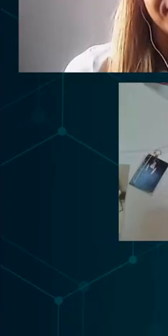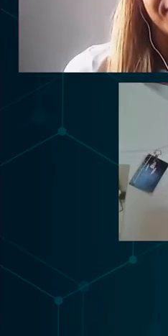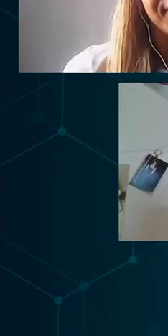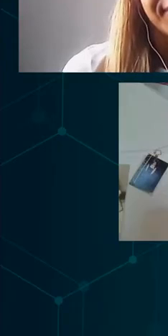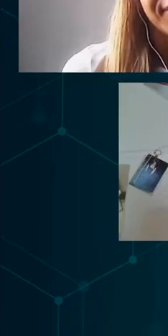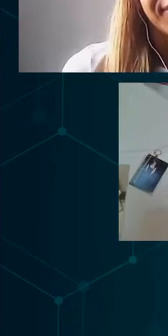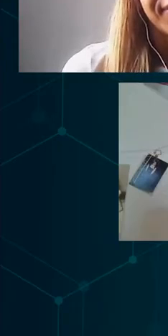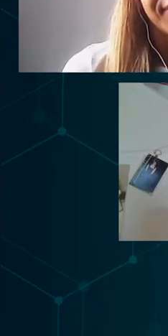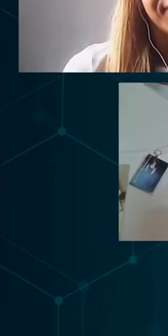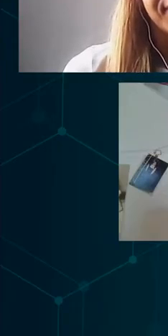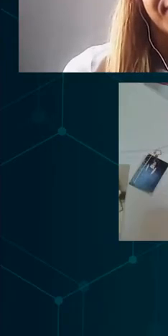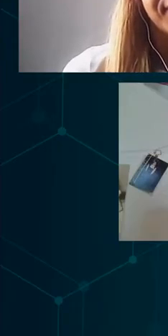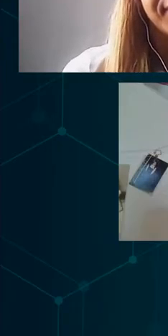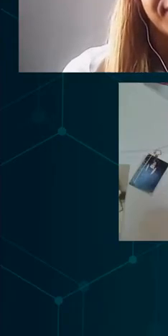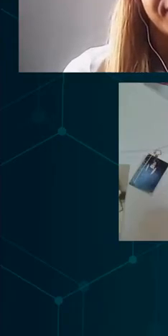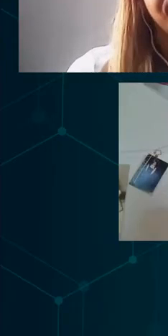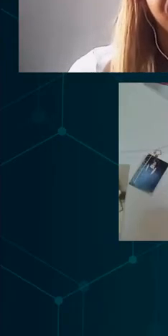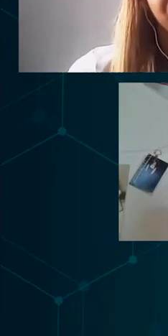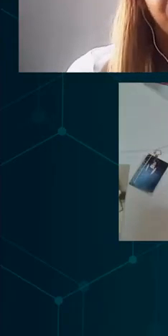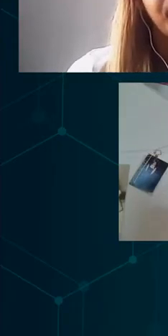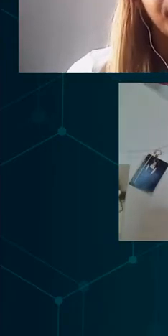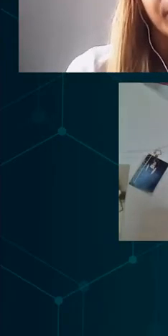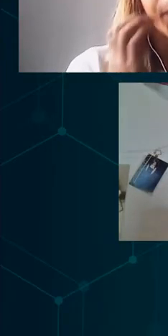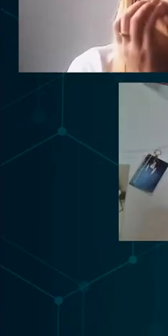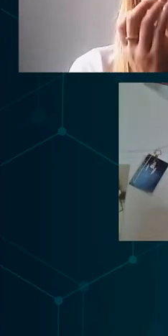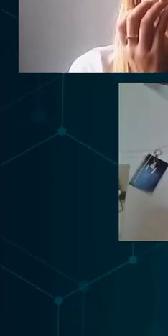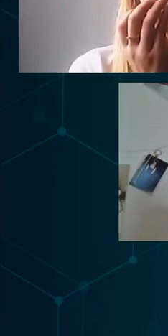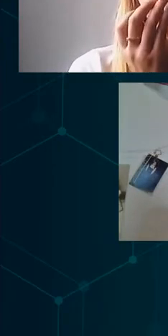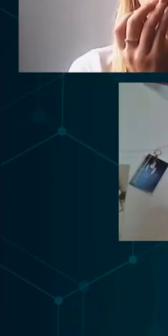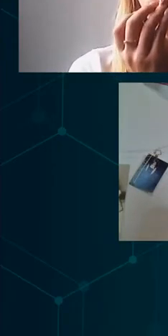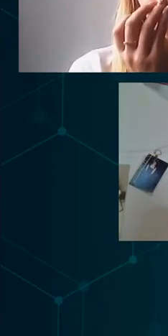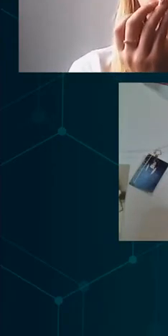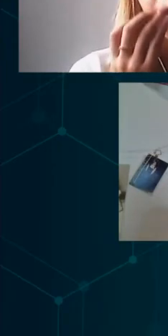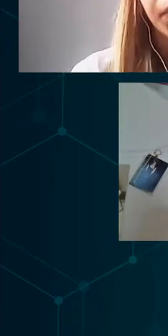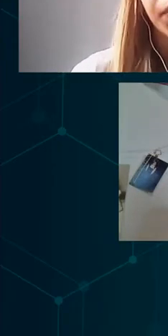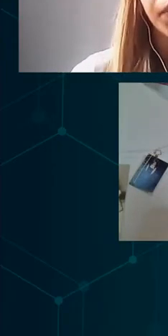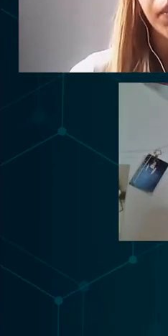creativo que vamos a hacer, ¿vale? Te voy a intentar volverla a crear acá.